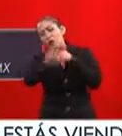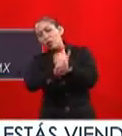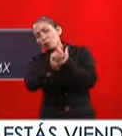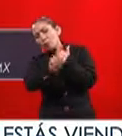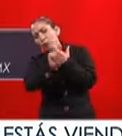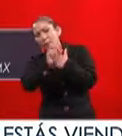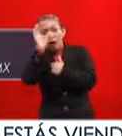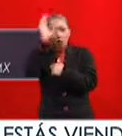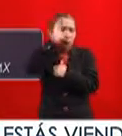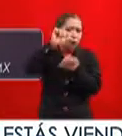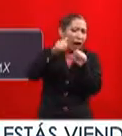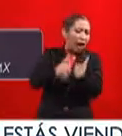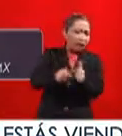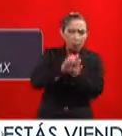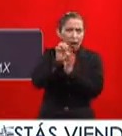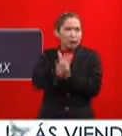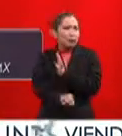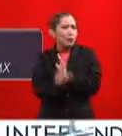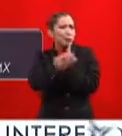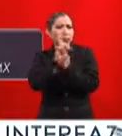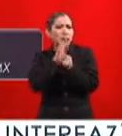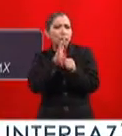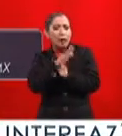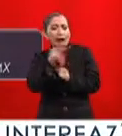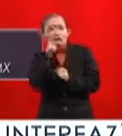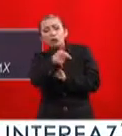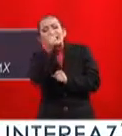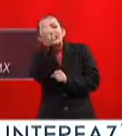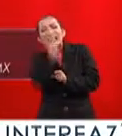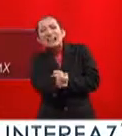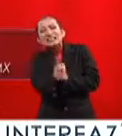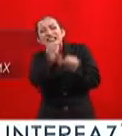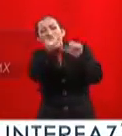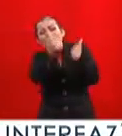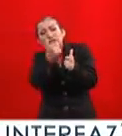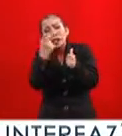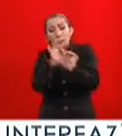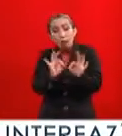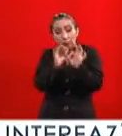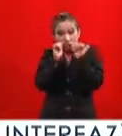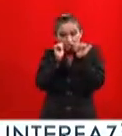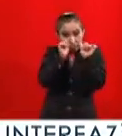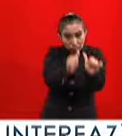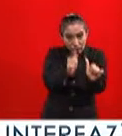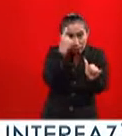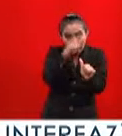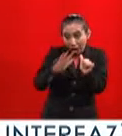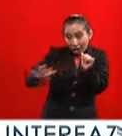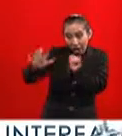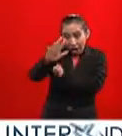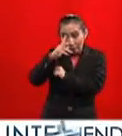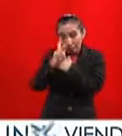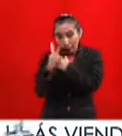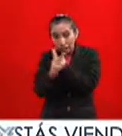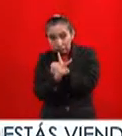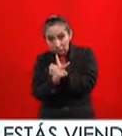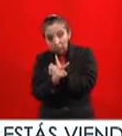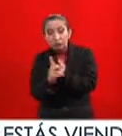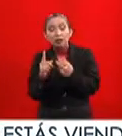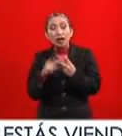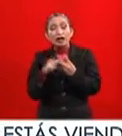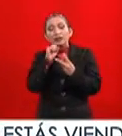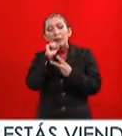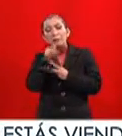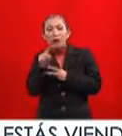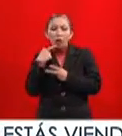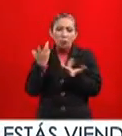y el arte, problemas en relación a su definición, a su prioridad e importancia dentro del contexto nacional y